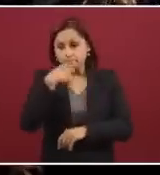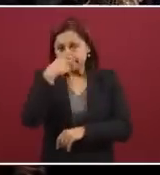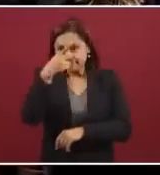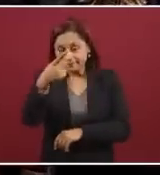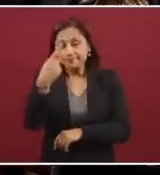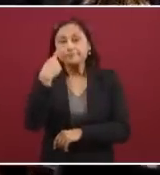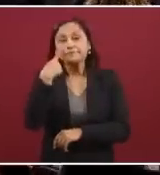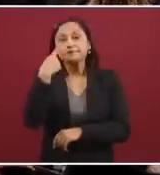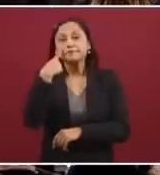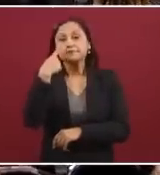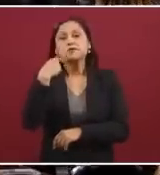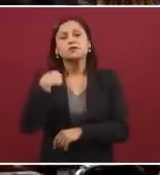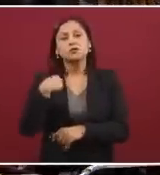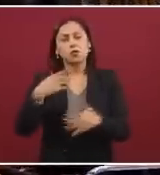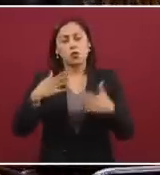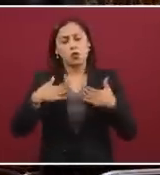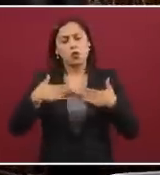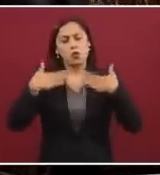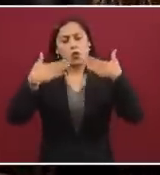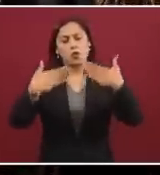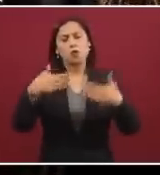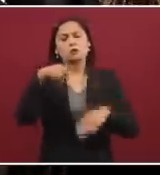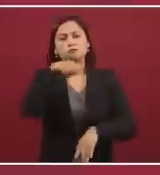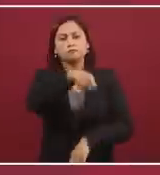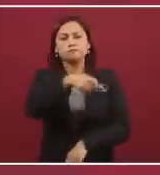le tengo confianza al presidente